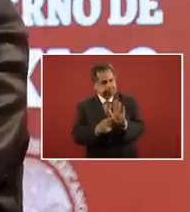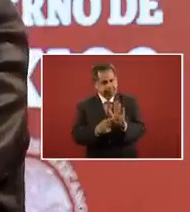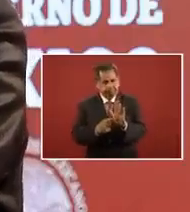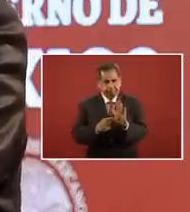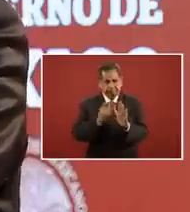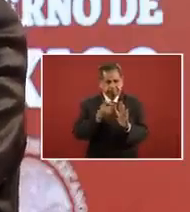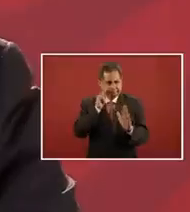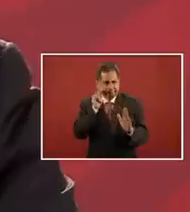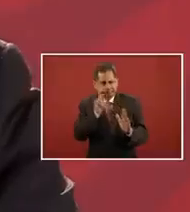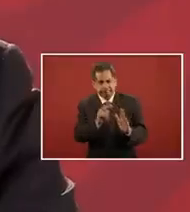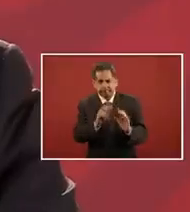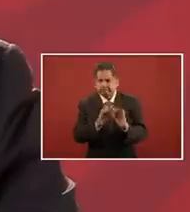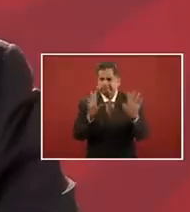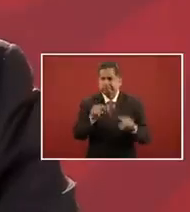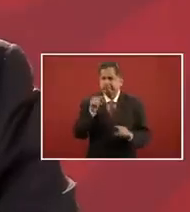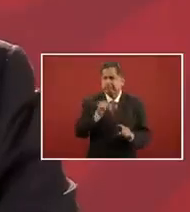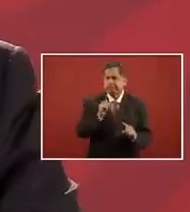el problema